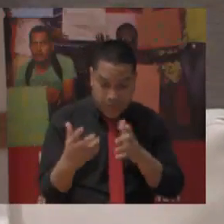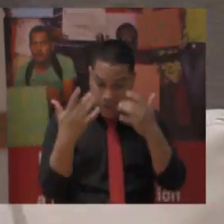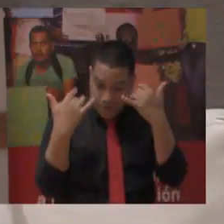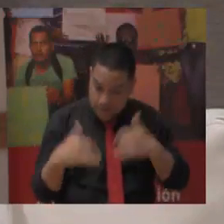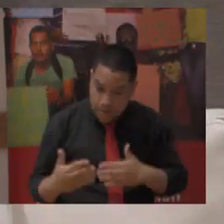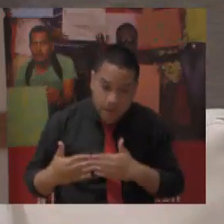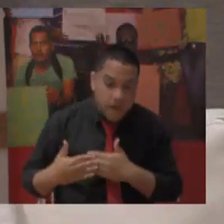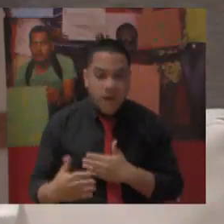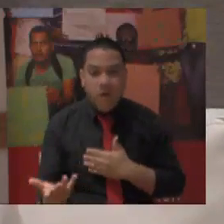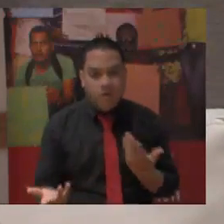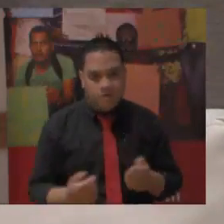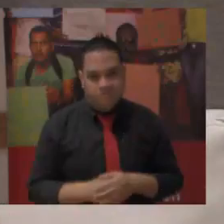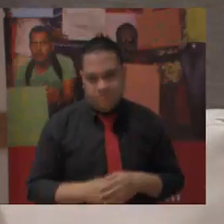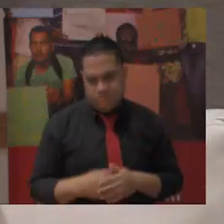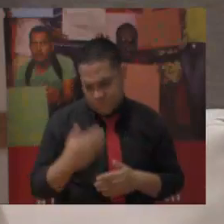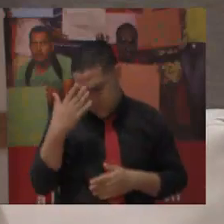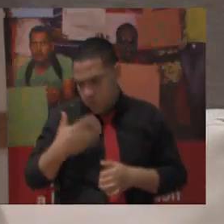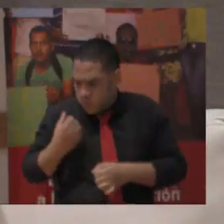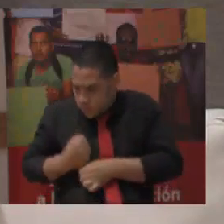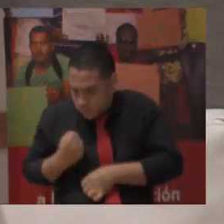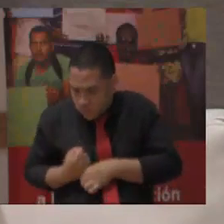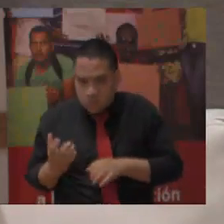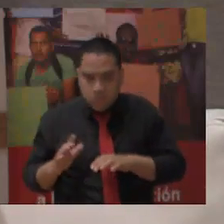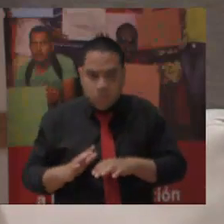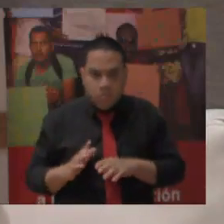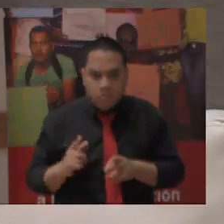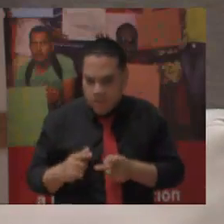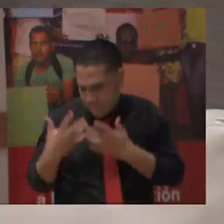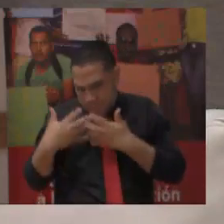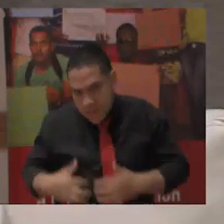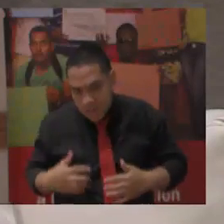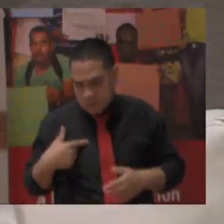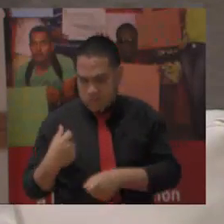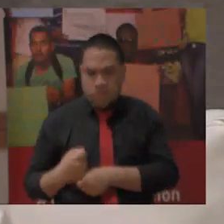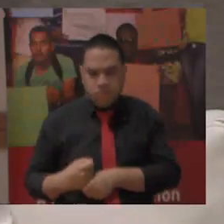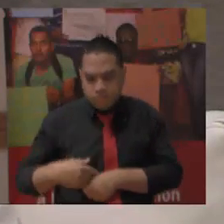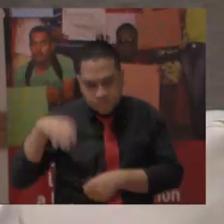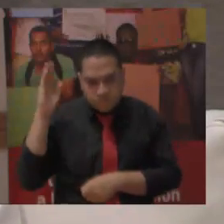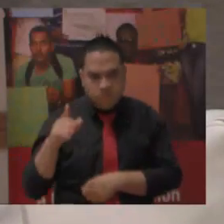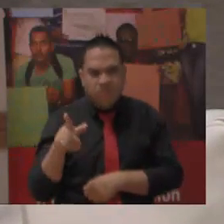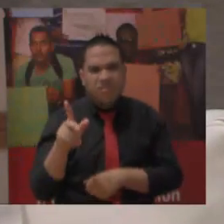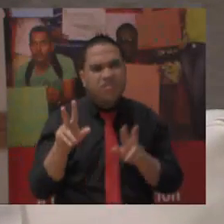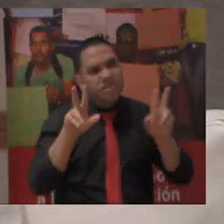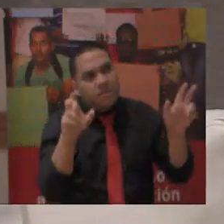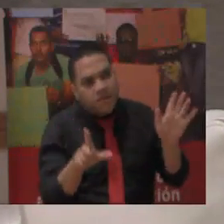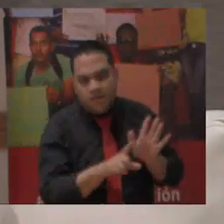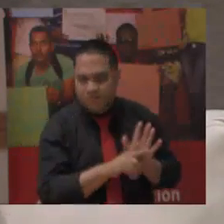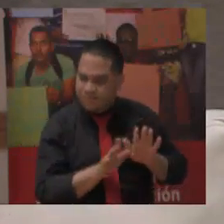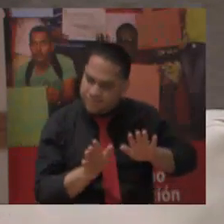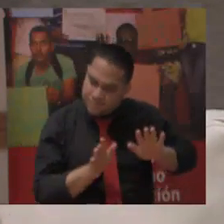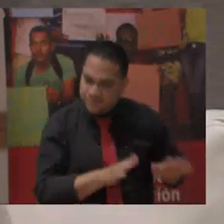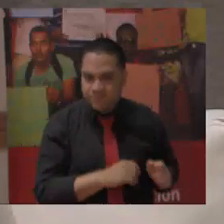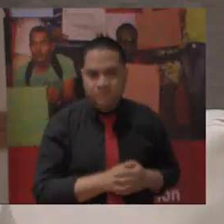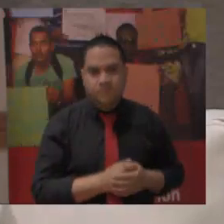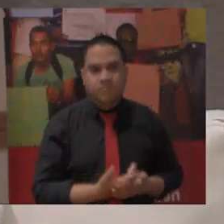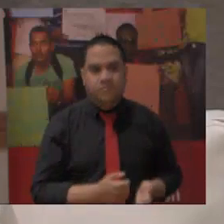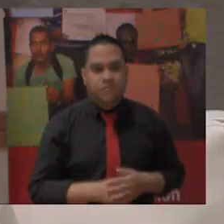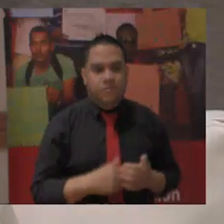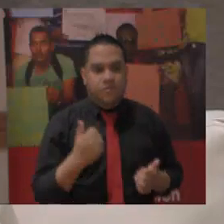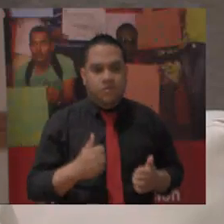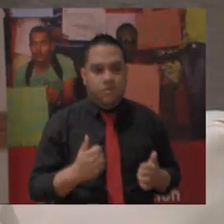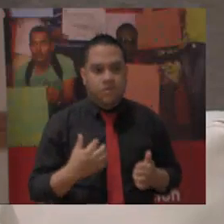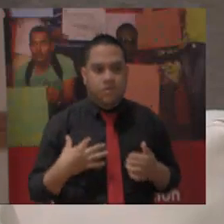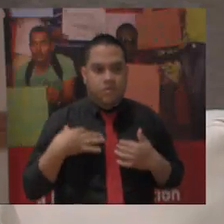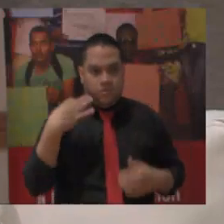lo que hacemos los empleados, que tiene que superar los empresarios, que tiene que superar lo legal. Vamos al campo de la